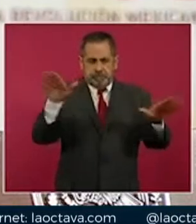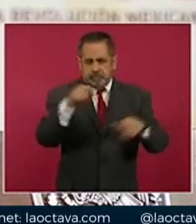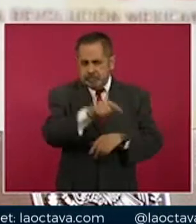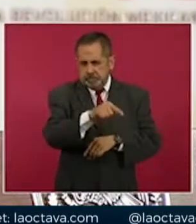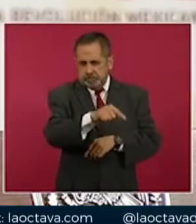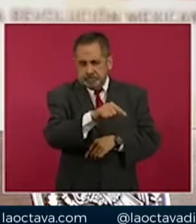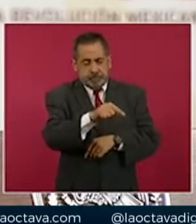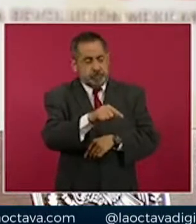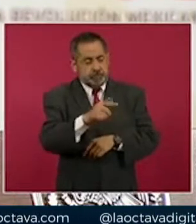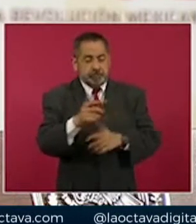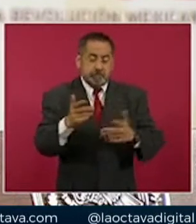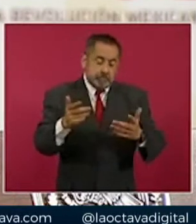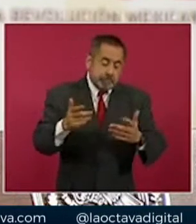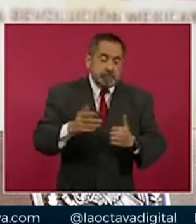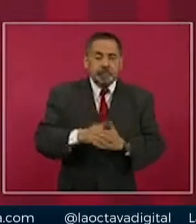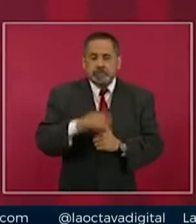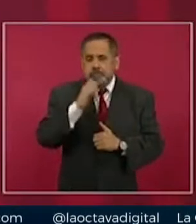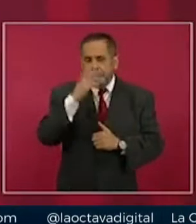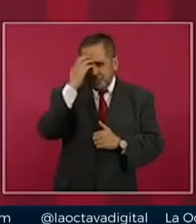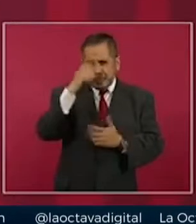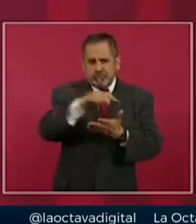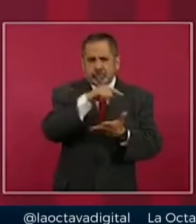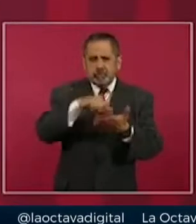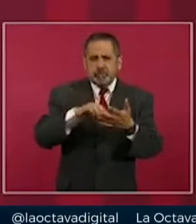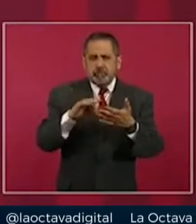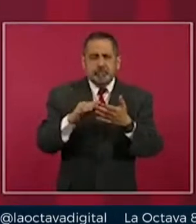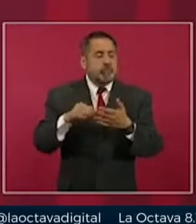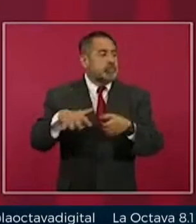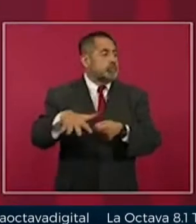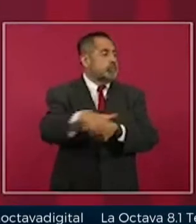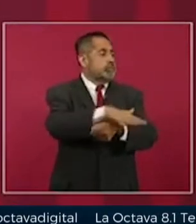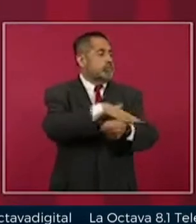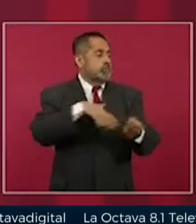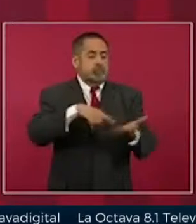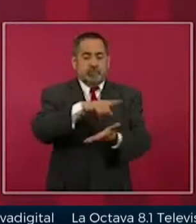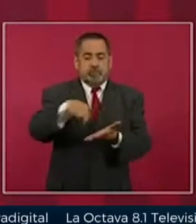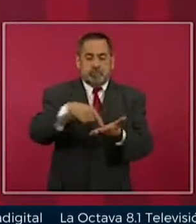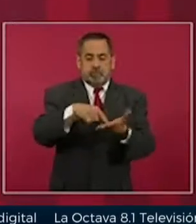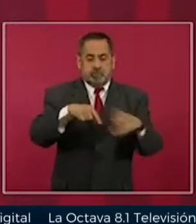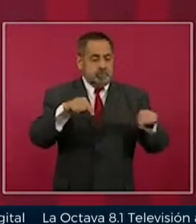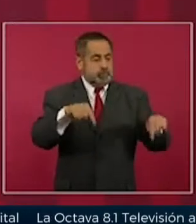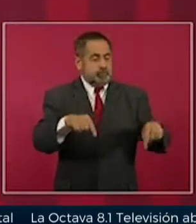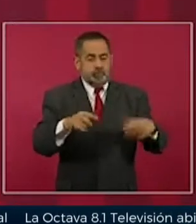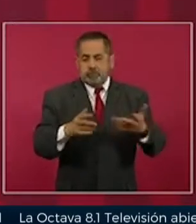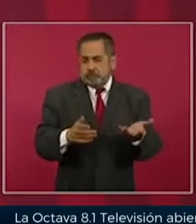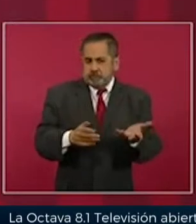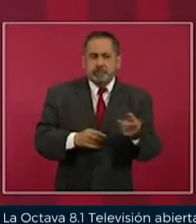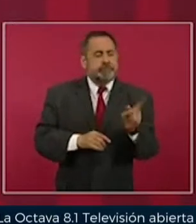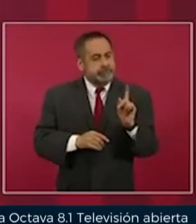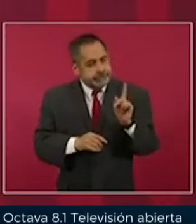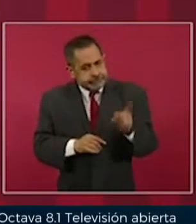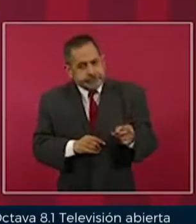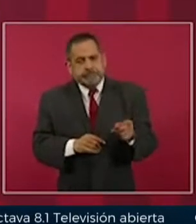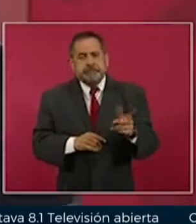Por su ubicación va